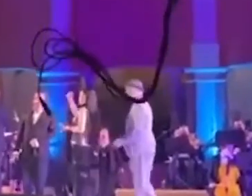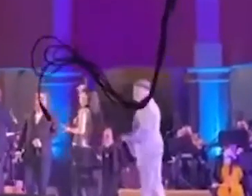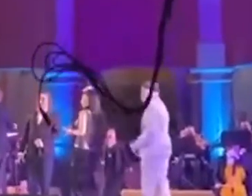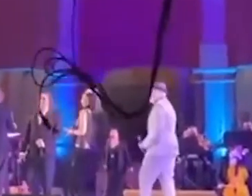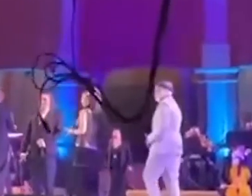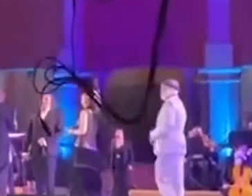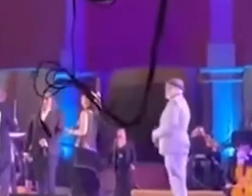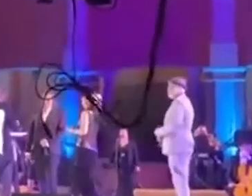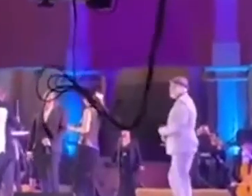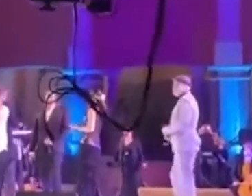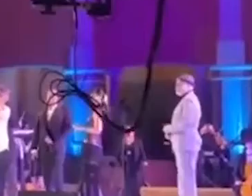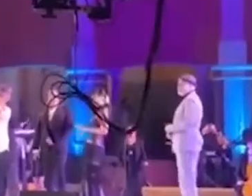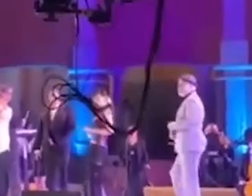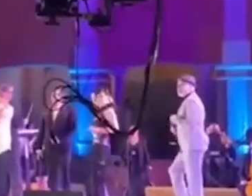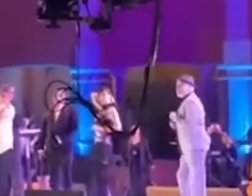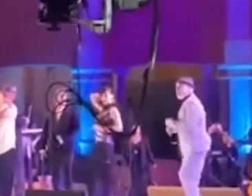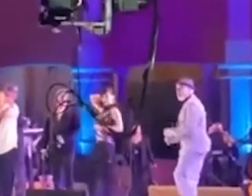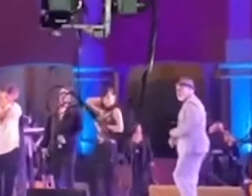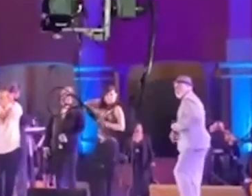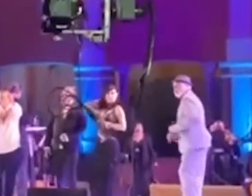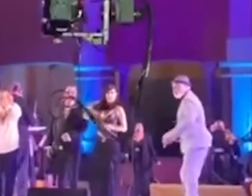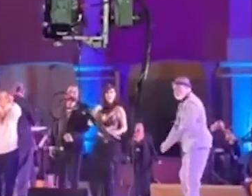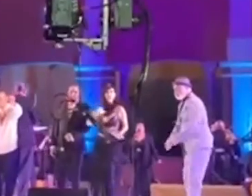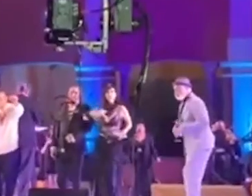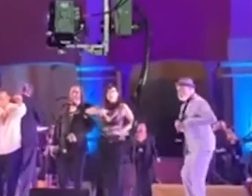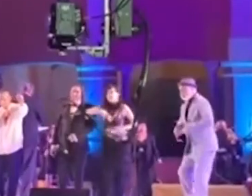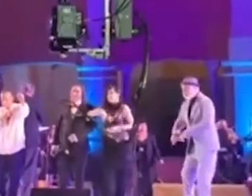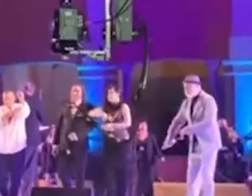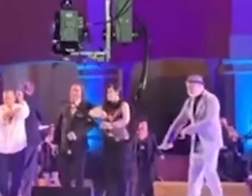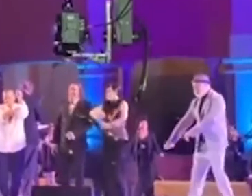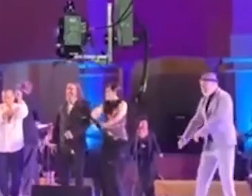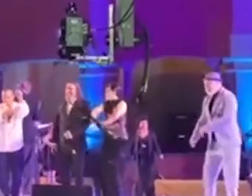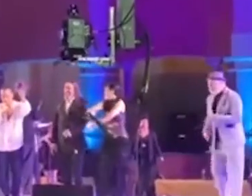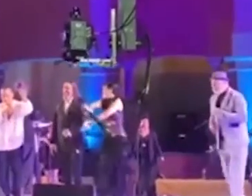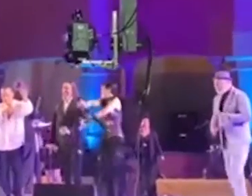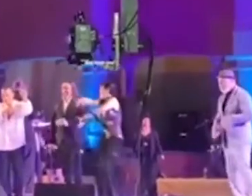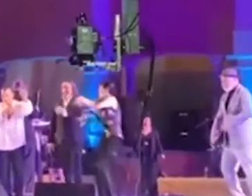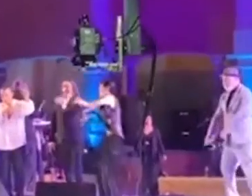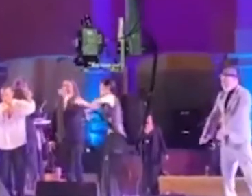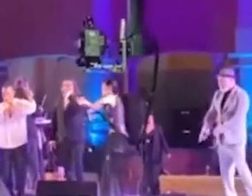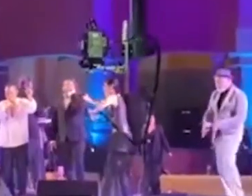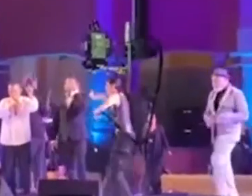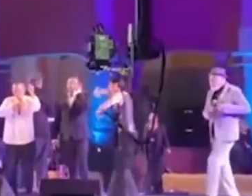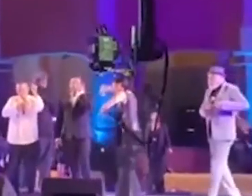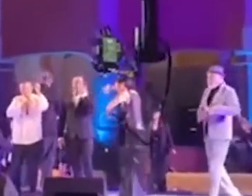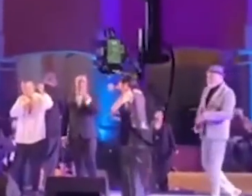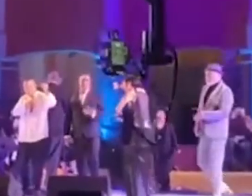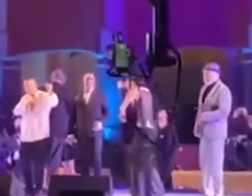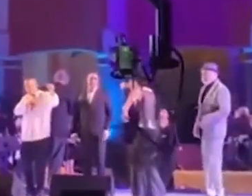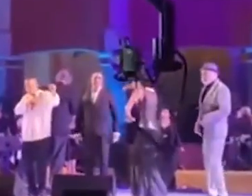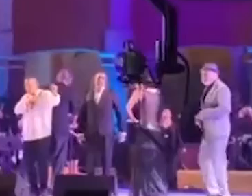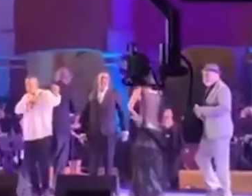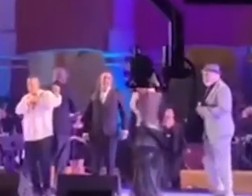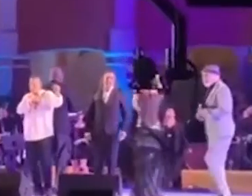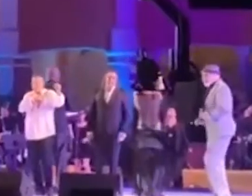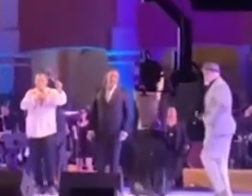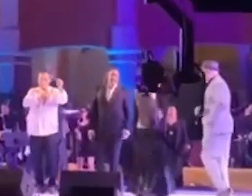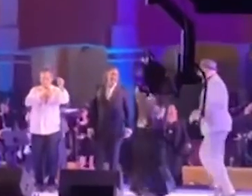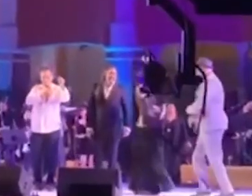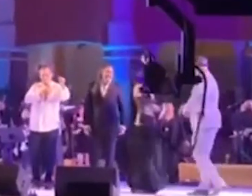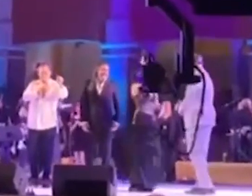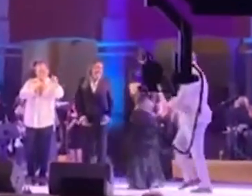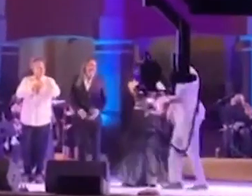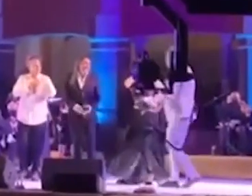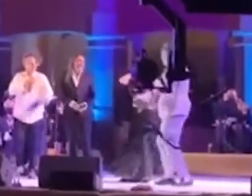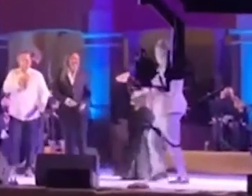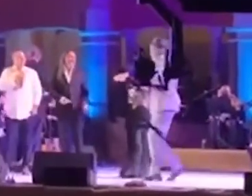a uno de los más grandes compositores del país, Armando Manzanero. Temas como Adoro, Esta Tarde Vi Llover, No, entre otros, fueron